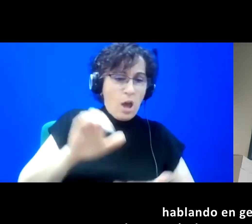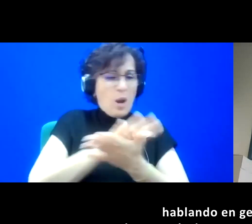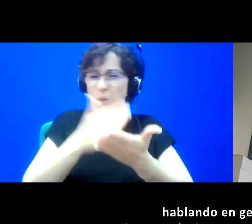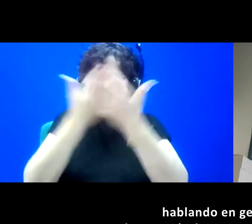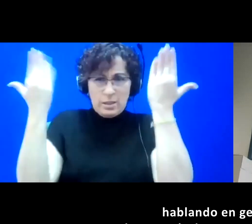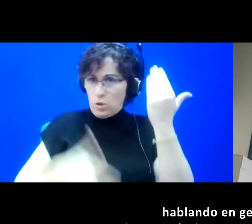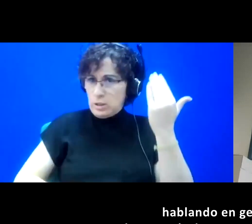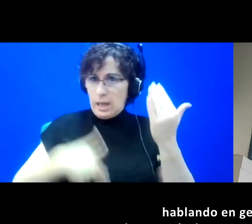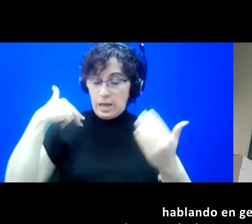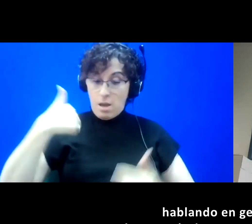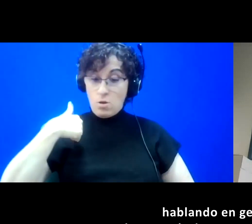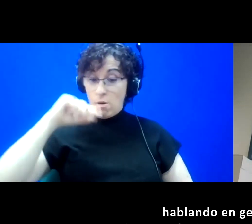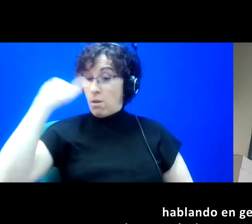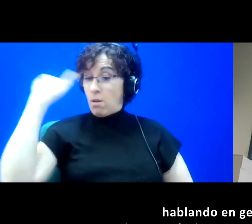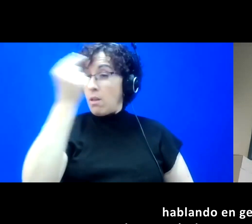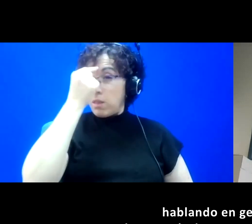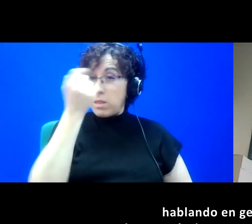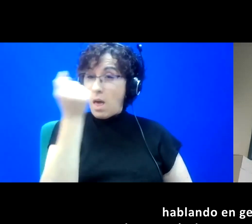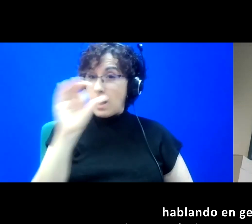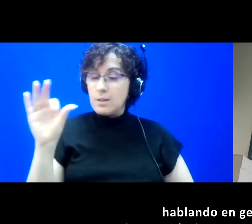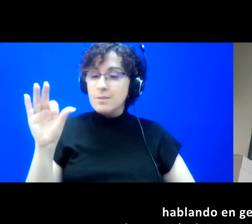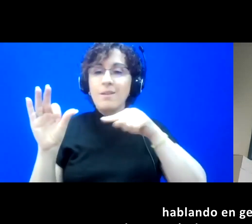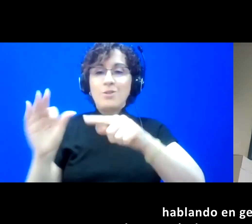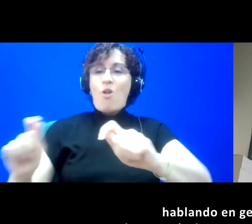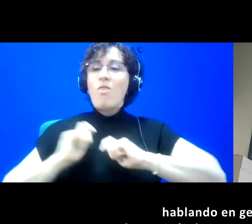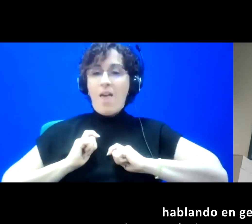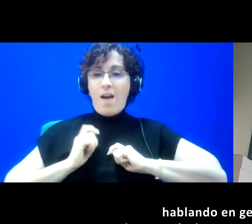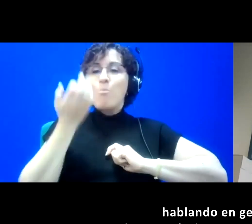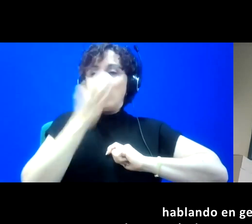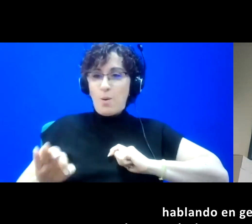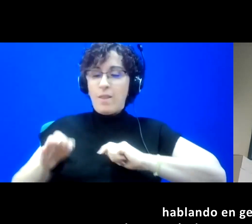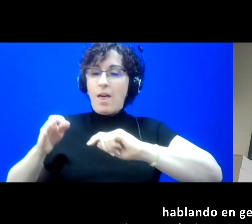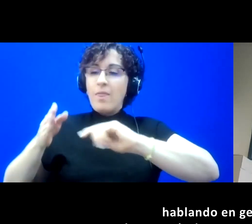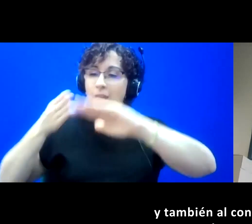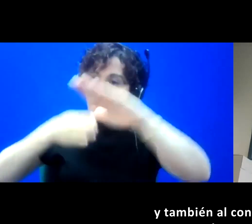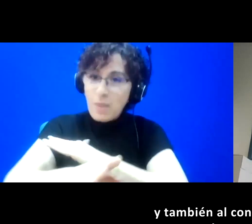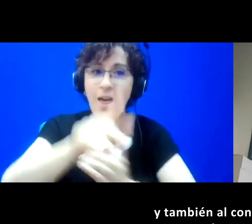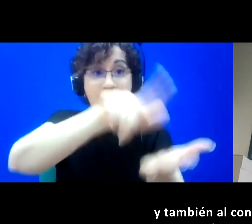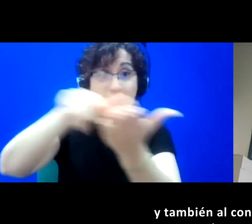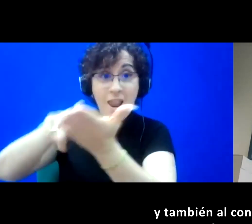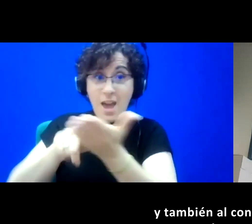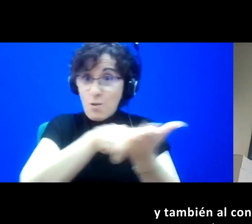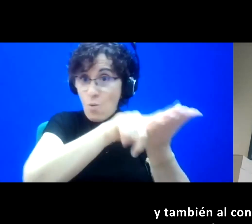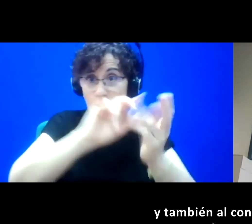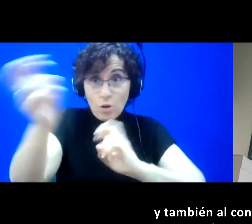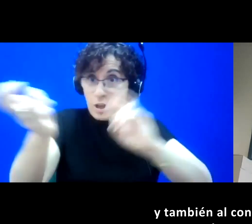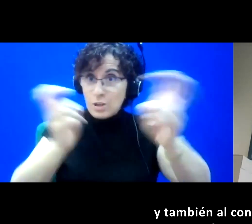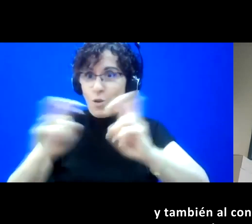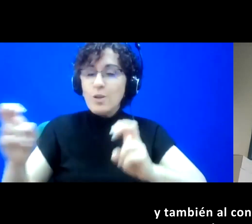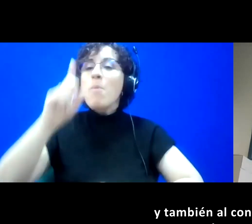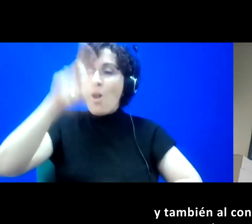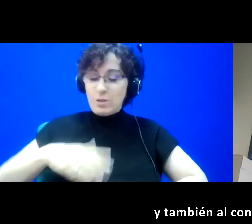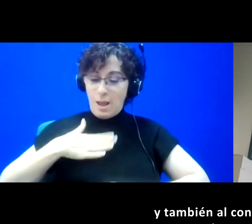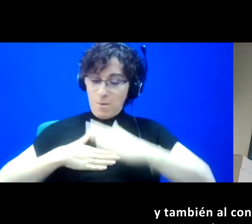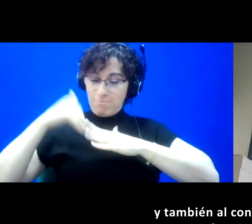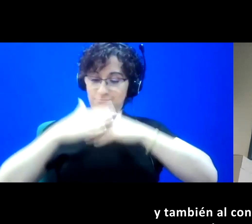es la garantía de acceso a otras lenguas y también al conocimiento en general.